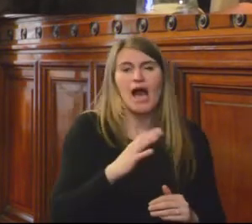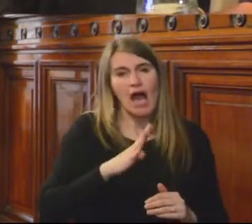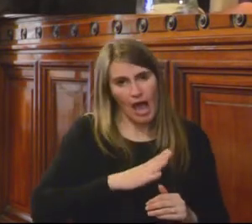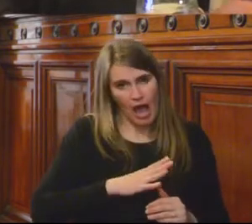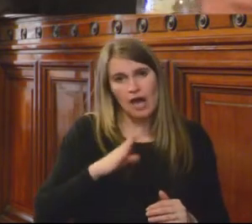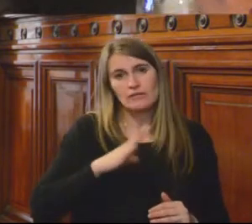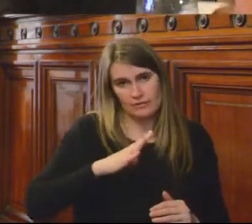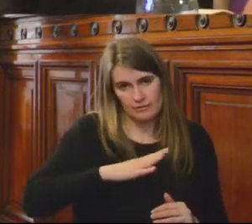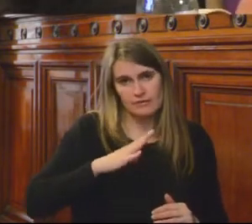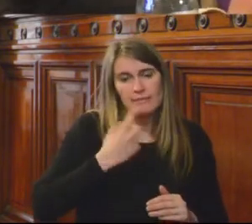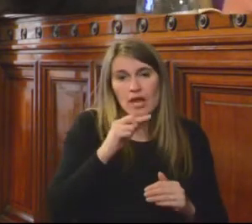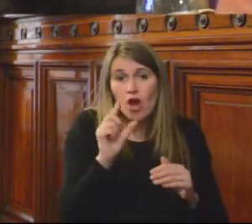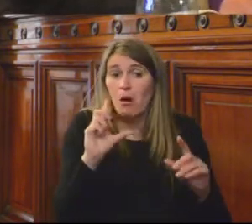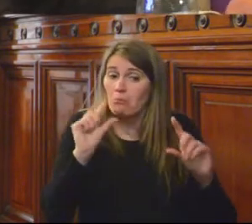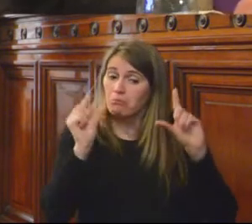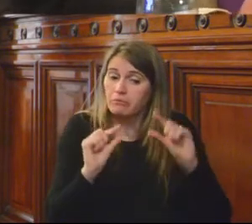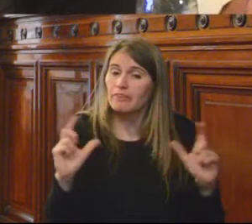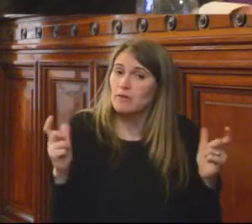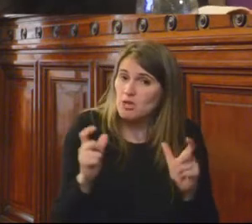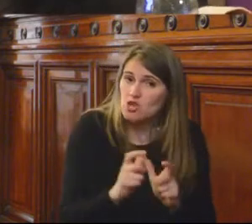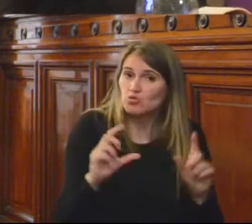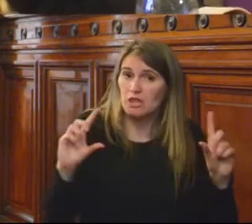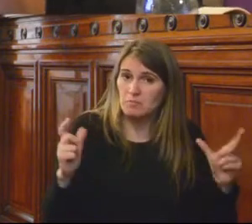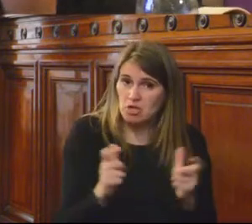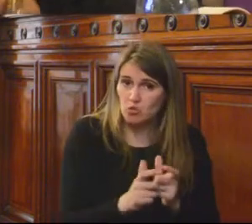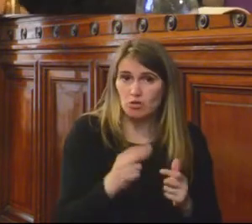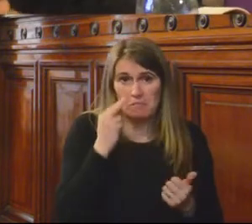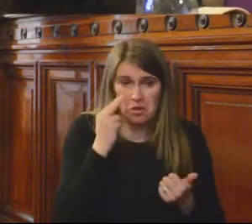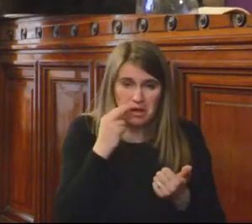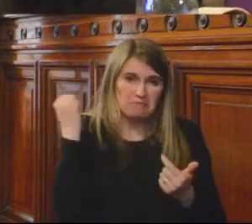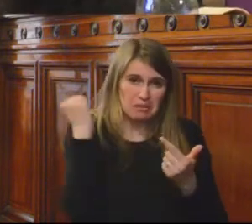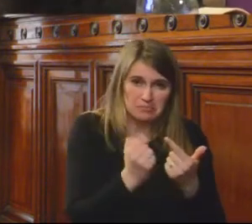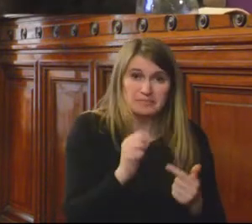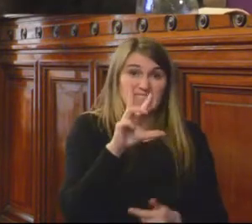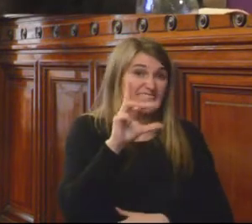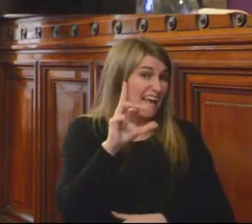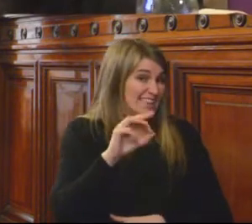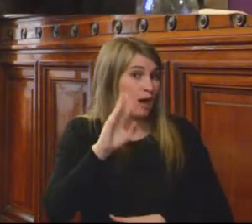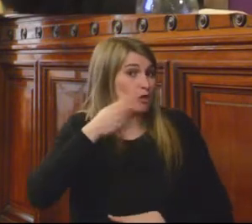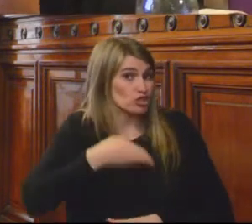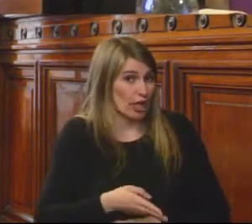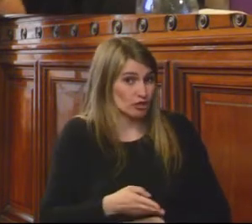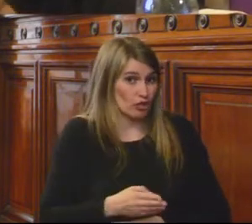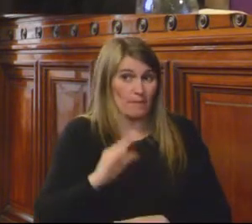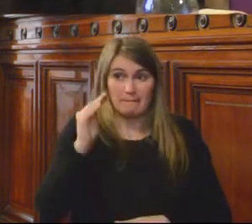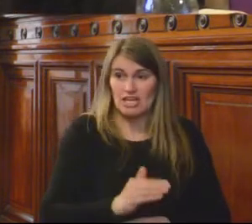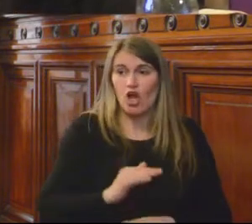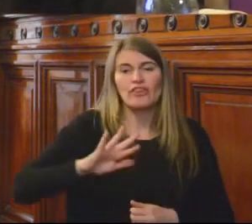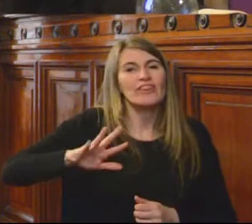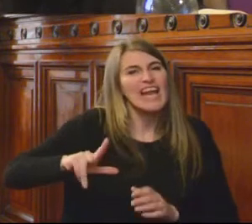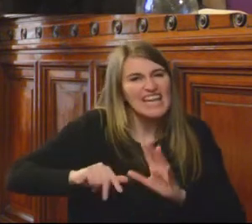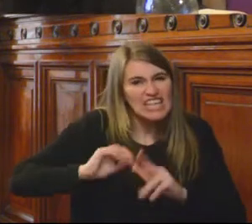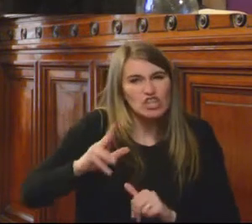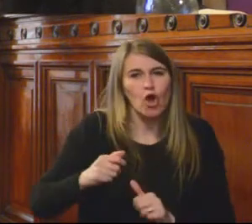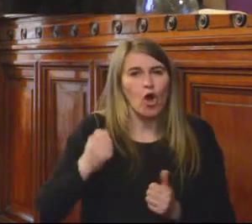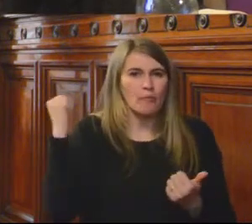la Revolución Bolivariana. No obstante, la notable disminución de la incidencia, 30%, delictiva, en el caso de los homicidios,